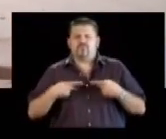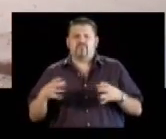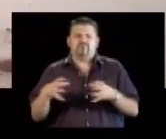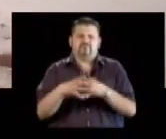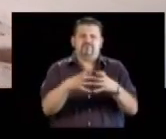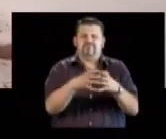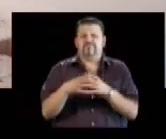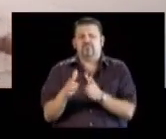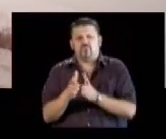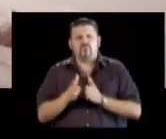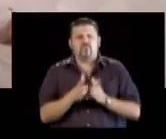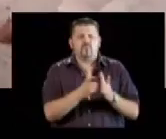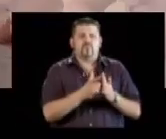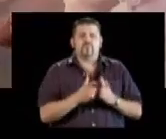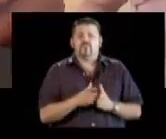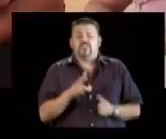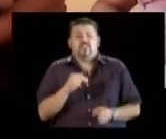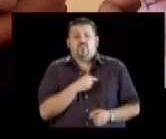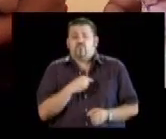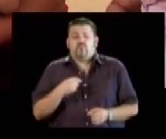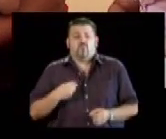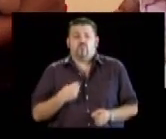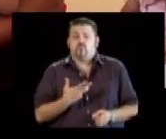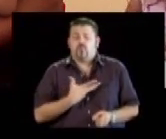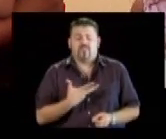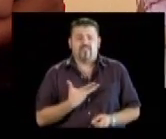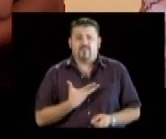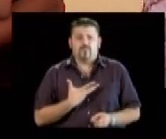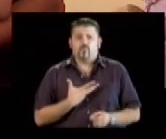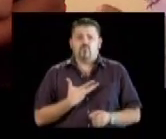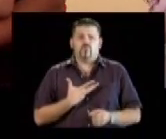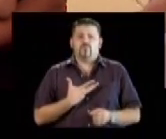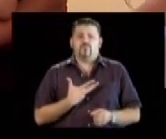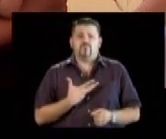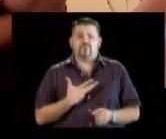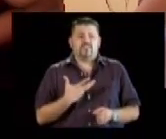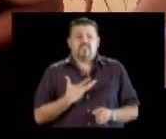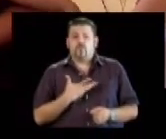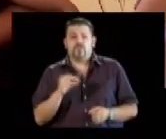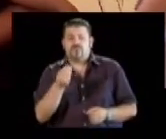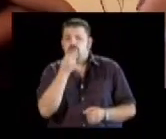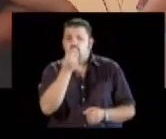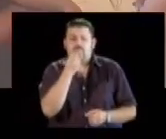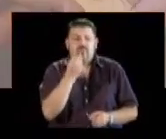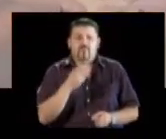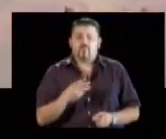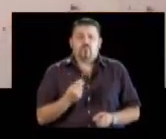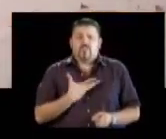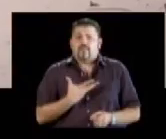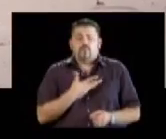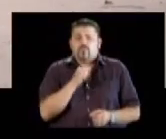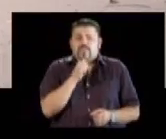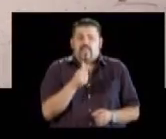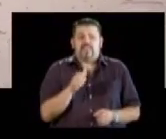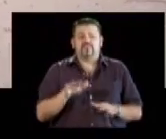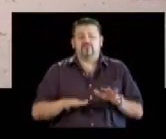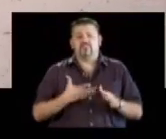conflictivas. No tenemos calle, no tenemos pavimento, todo eso que